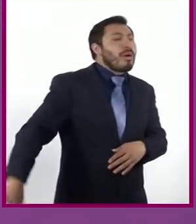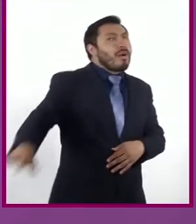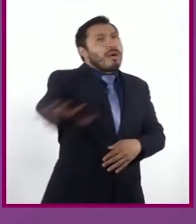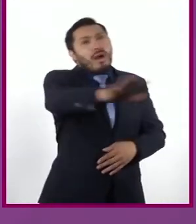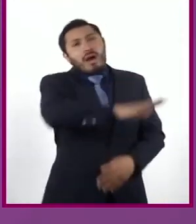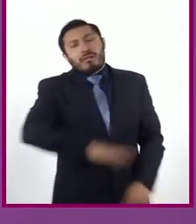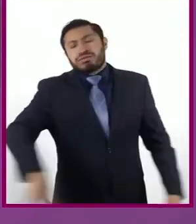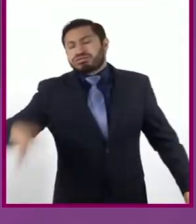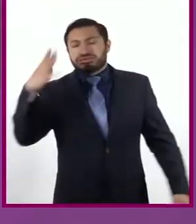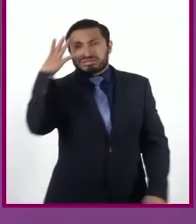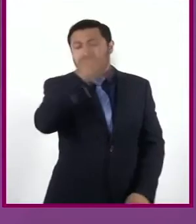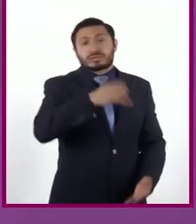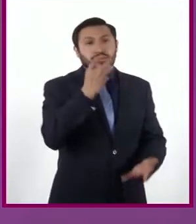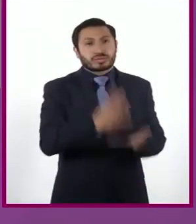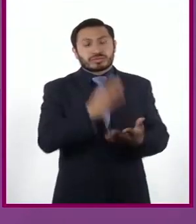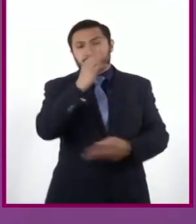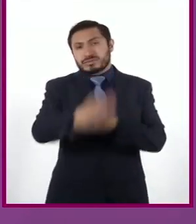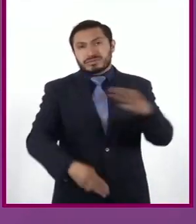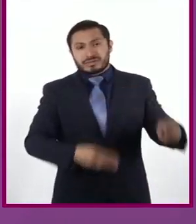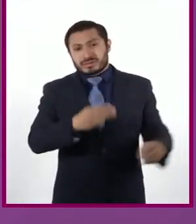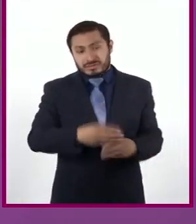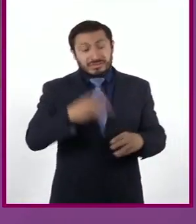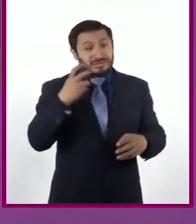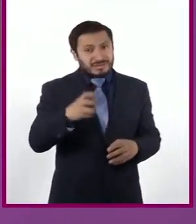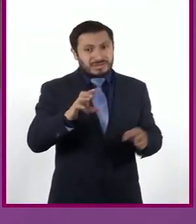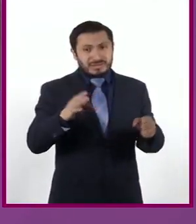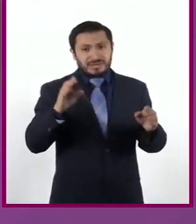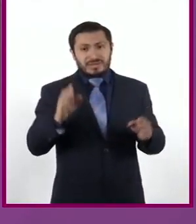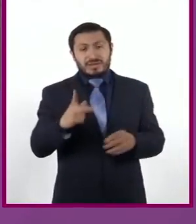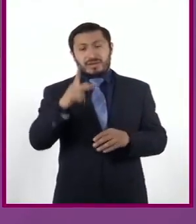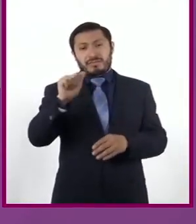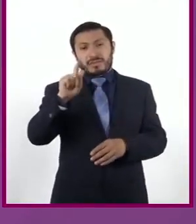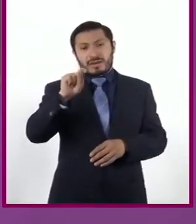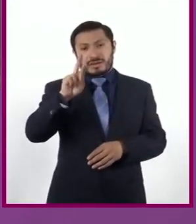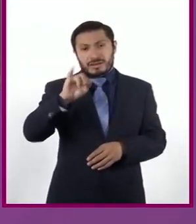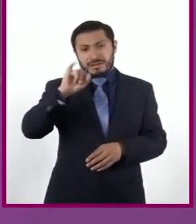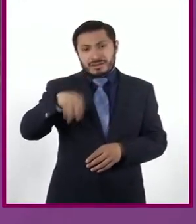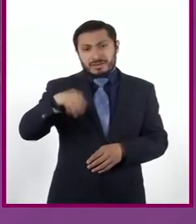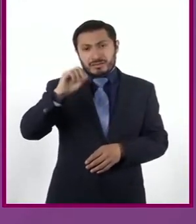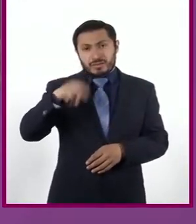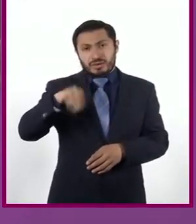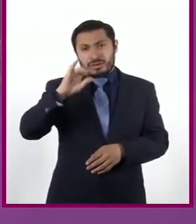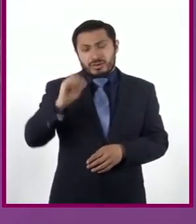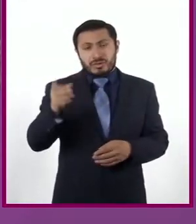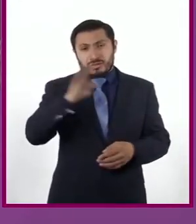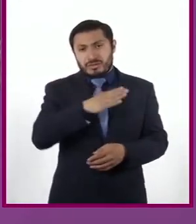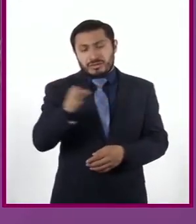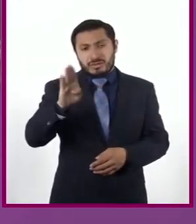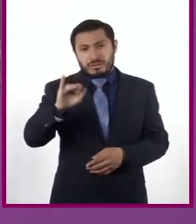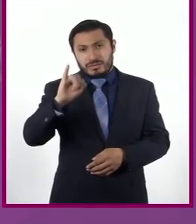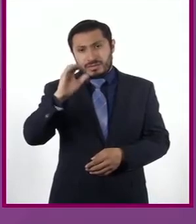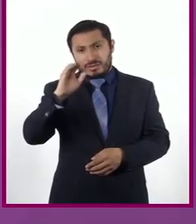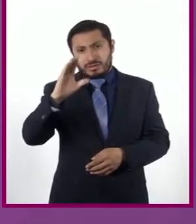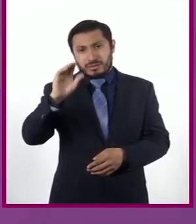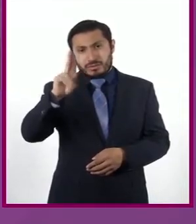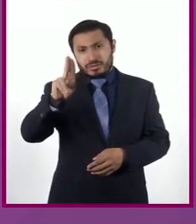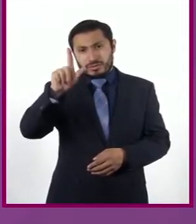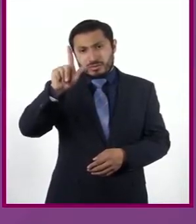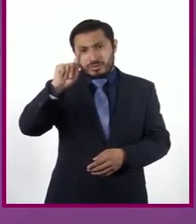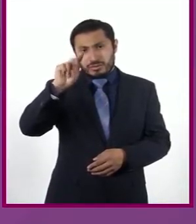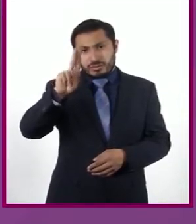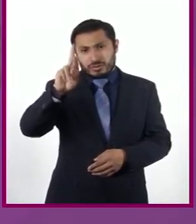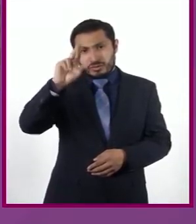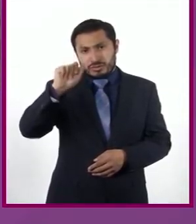el mundo. Es así que se conforma el patrimonio biocultural que la nación debe reconocer a los indígenas actuales.